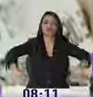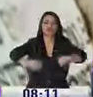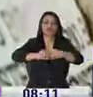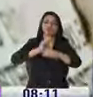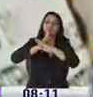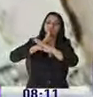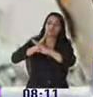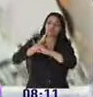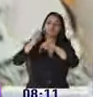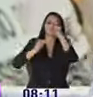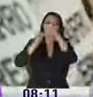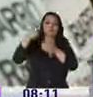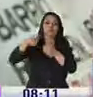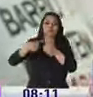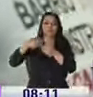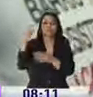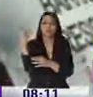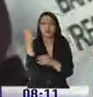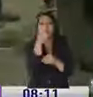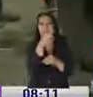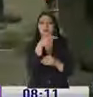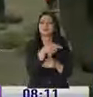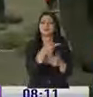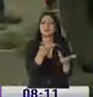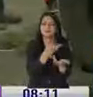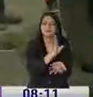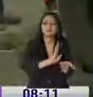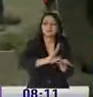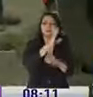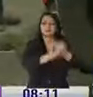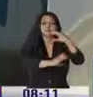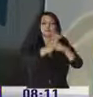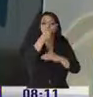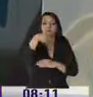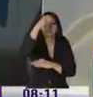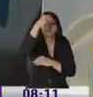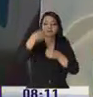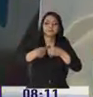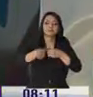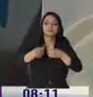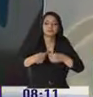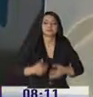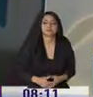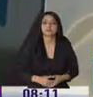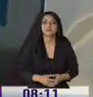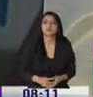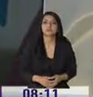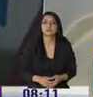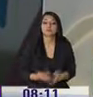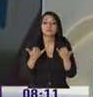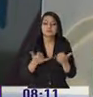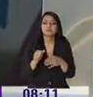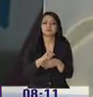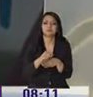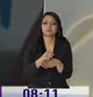Así encontramos a los moradores de San José del Condado, al norte de Quito. Nosotros no vamos, este simulacro es para